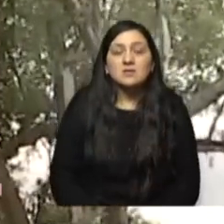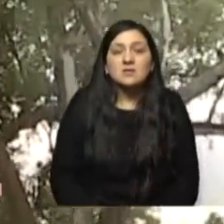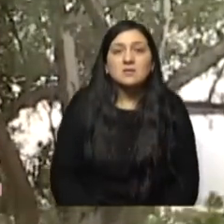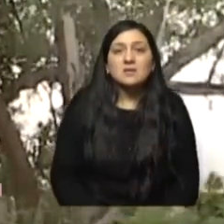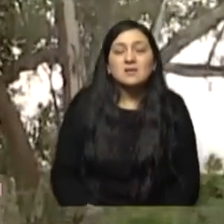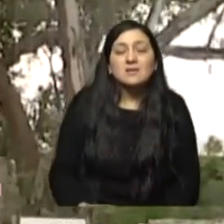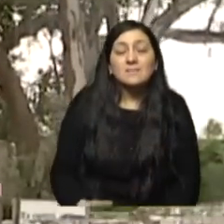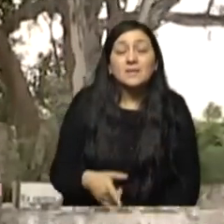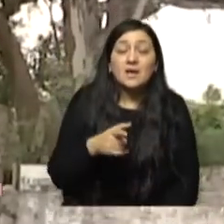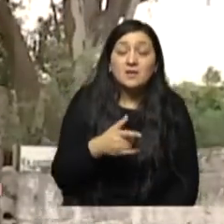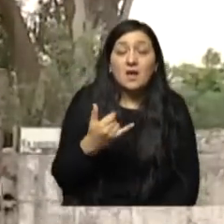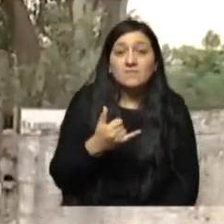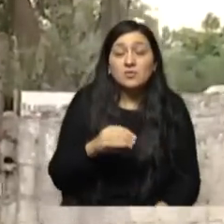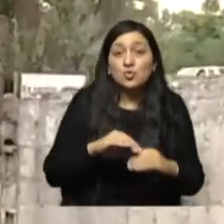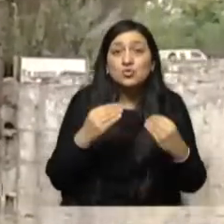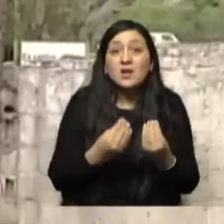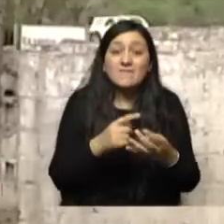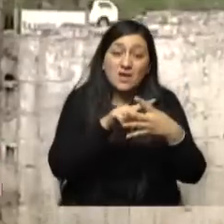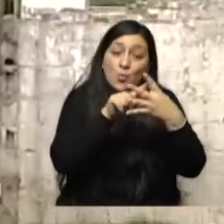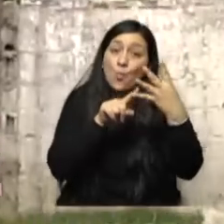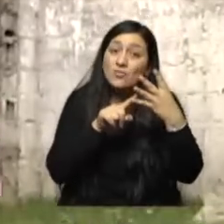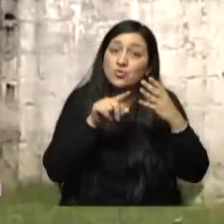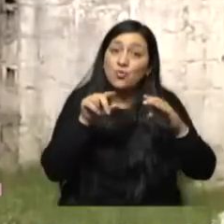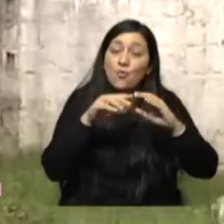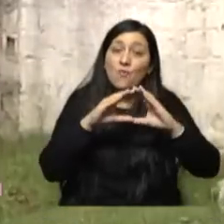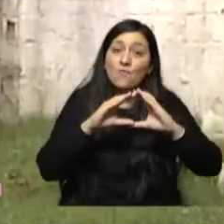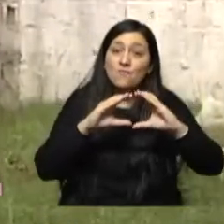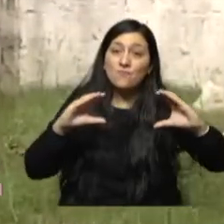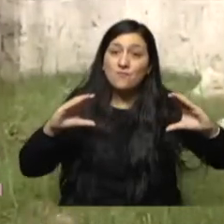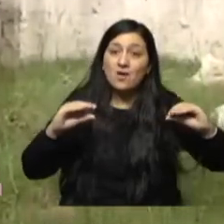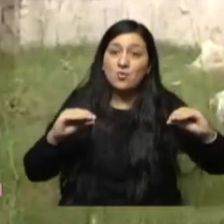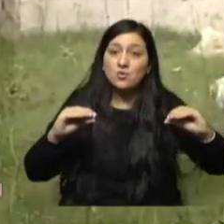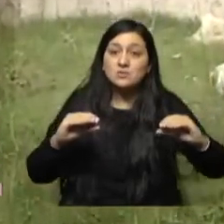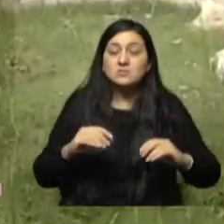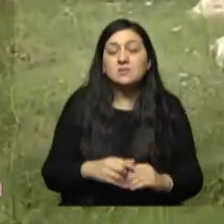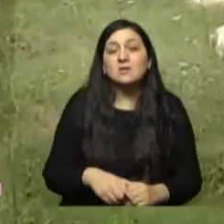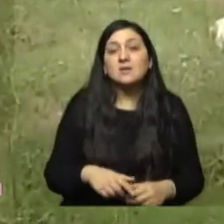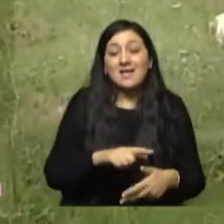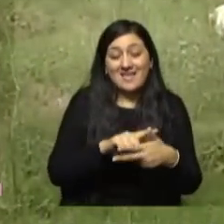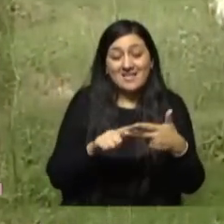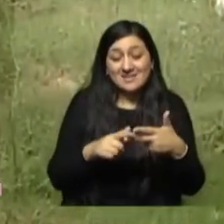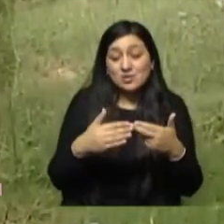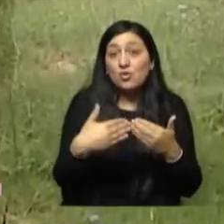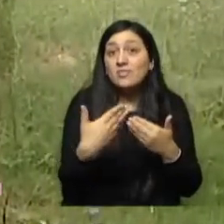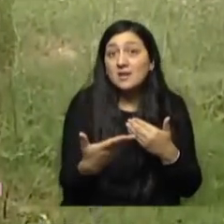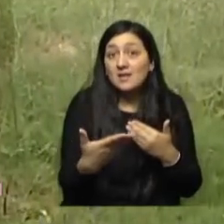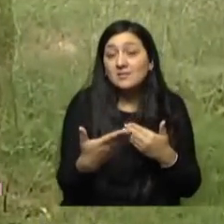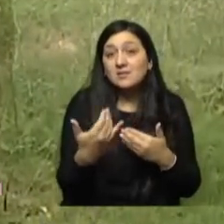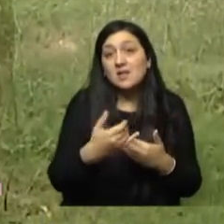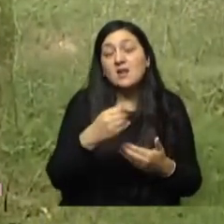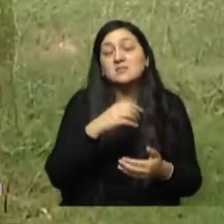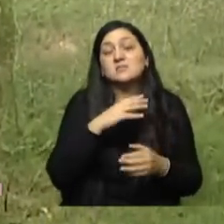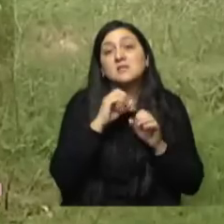chapa. Y ahí habían cuatro vagones, porque habían tres acá adelante, que eran donde tenían la